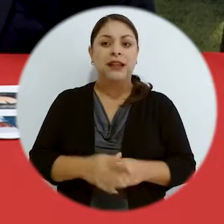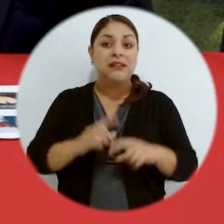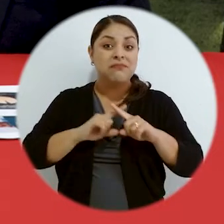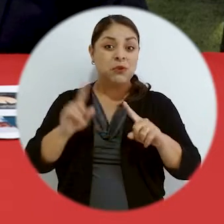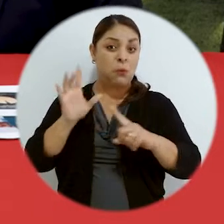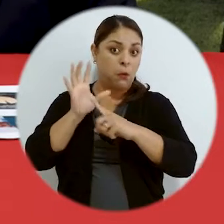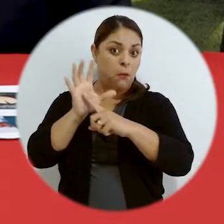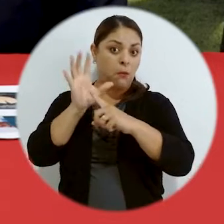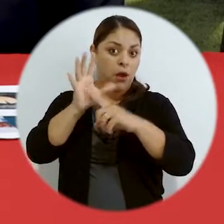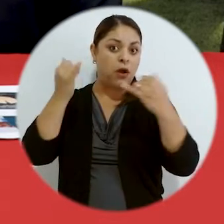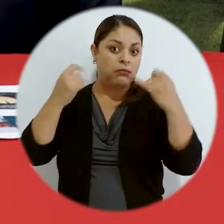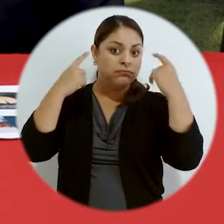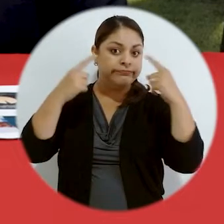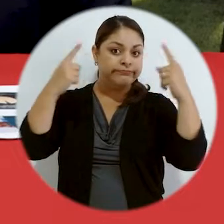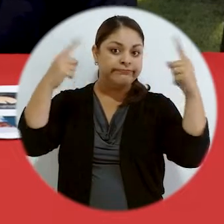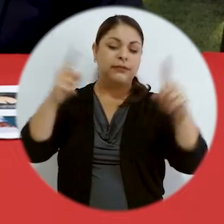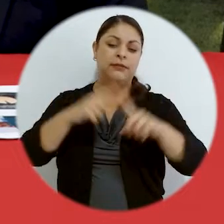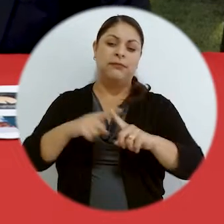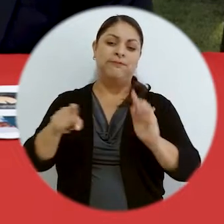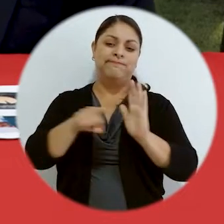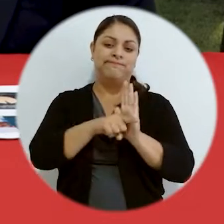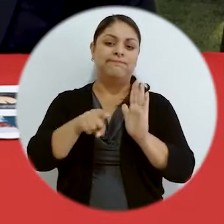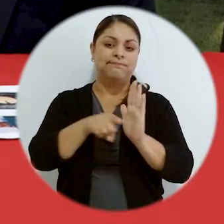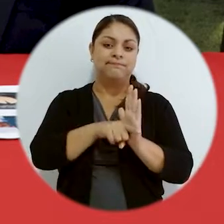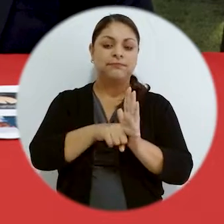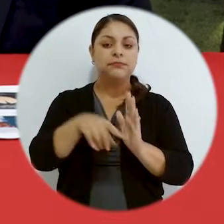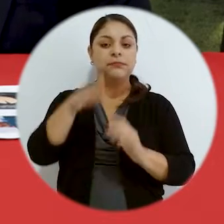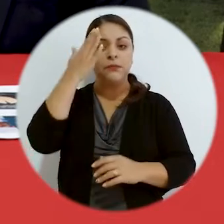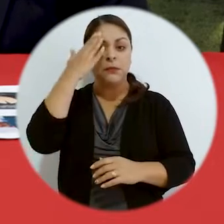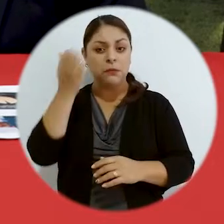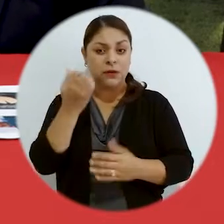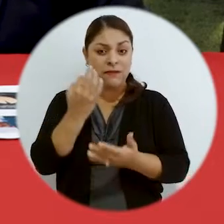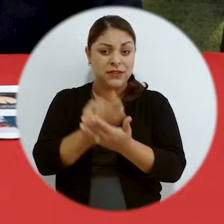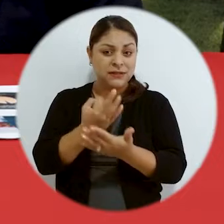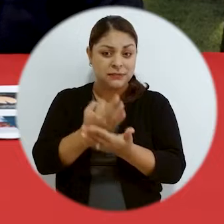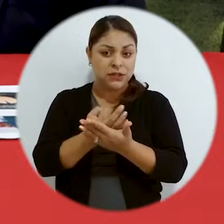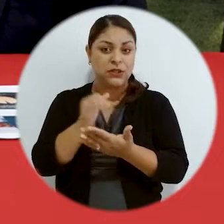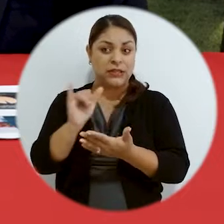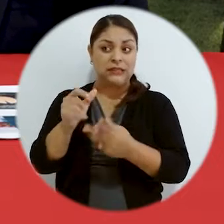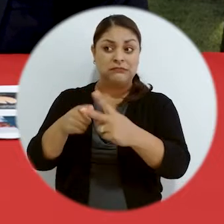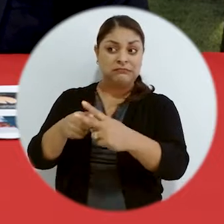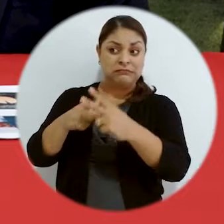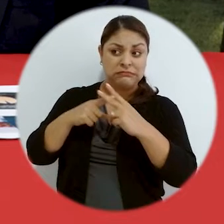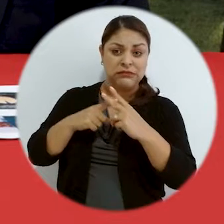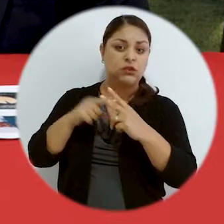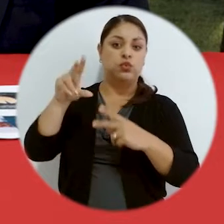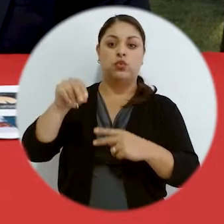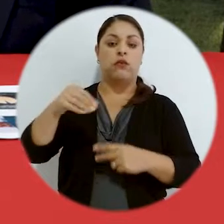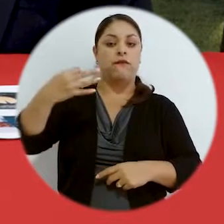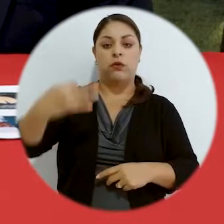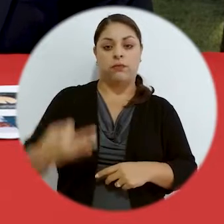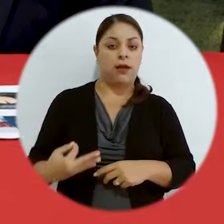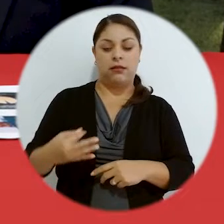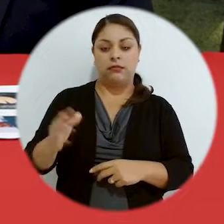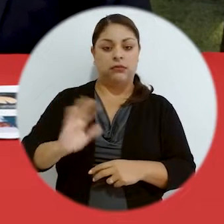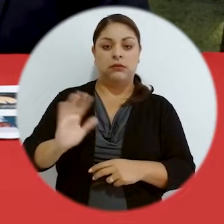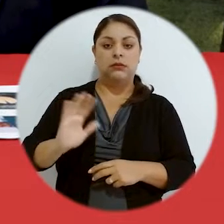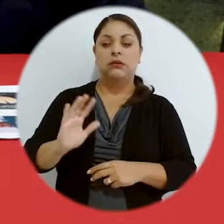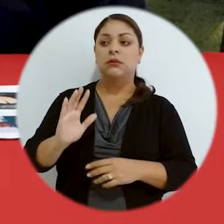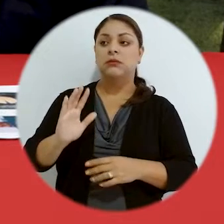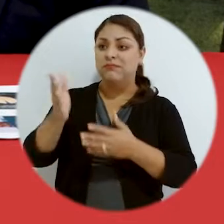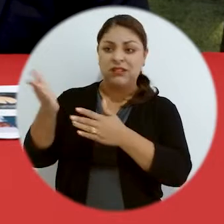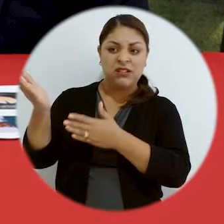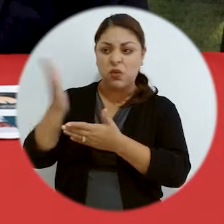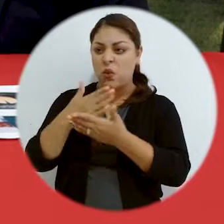realmente, porque ha habido una asociación directa entre este tipo de financiamiento en el ámbito informal